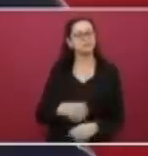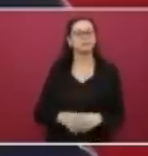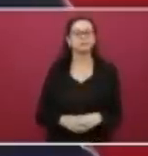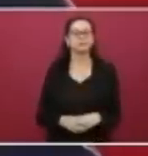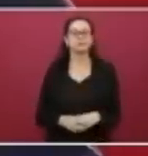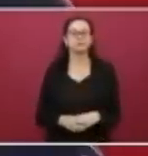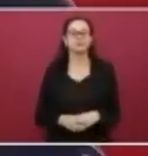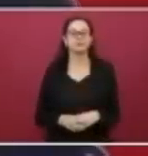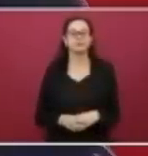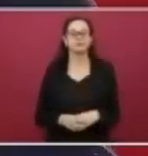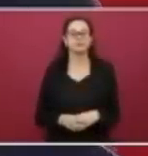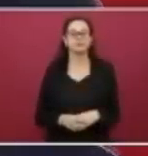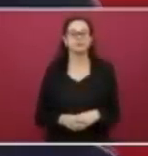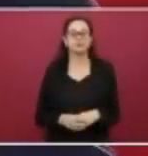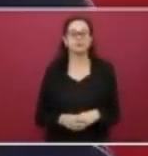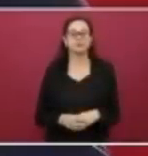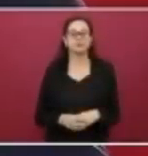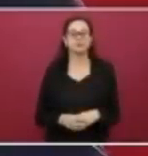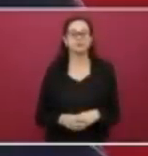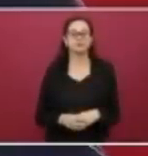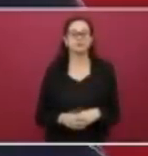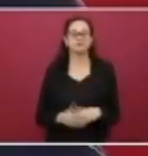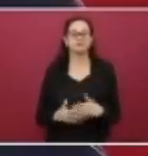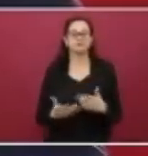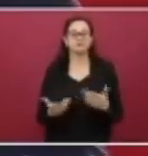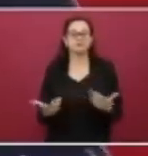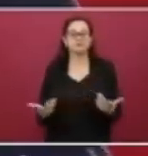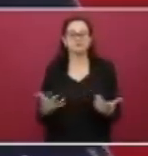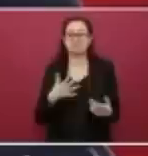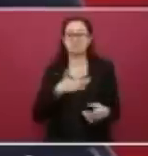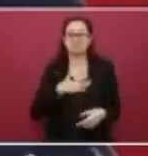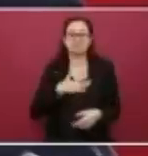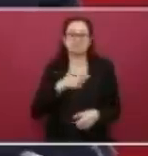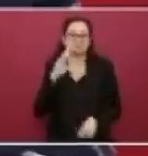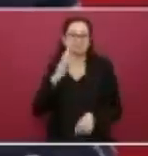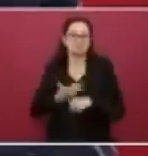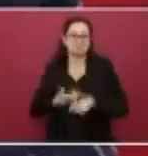legalmente a lo mejor no me corresponde